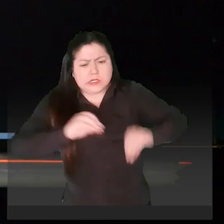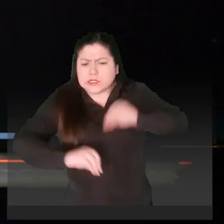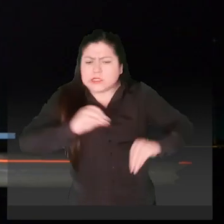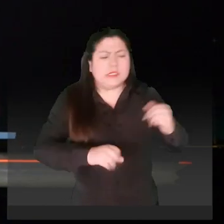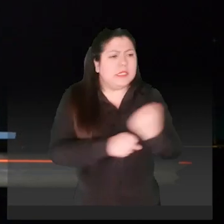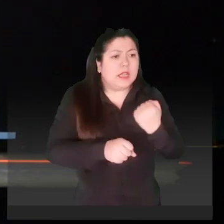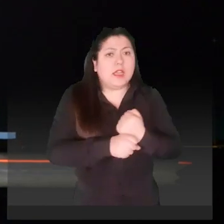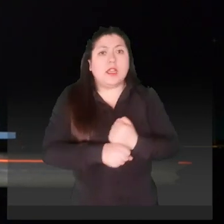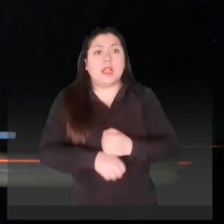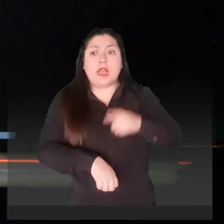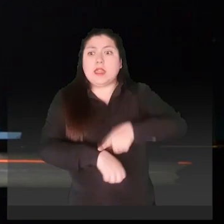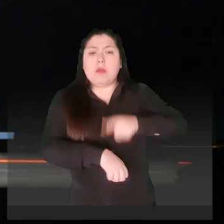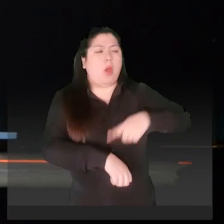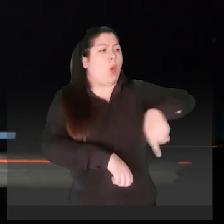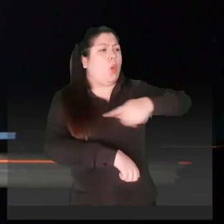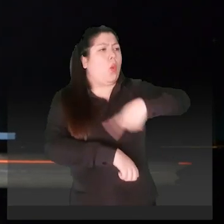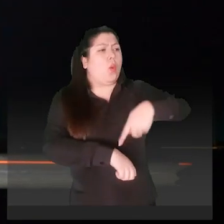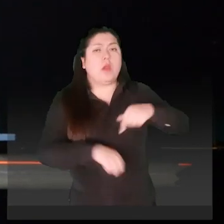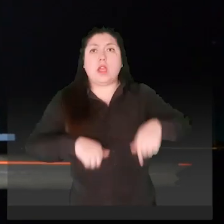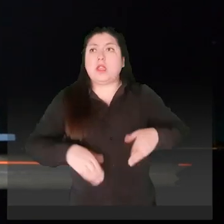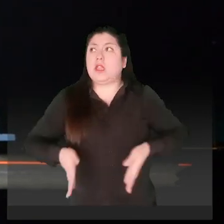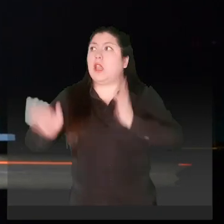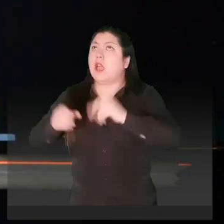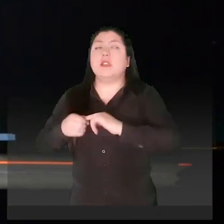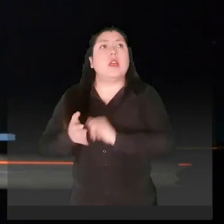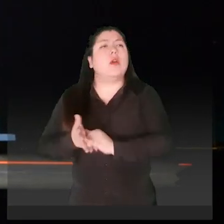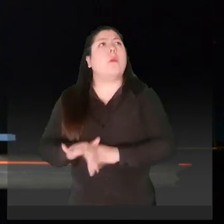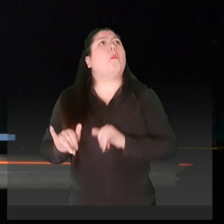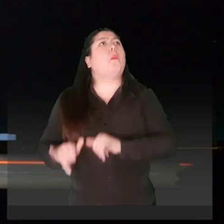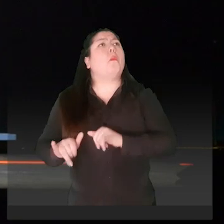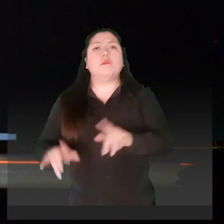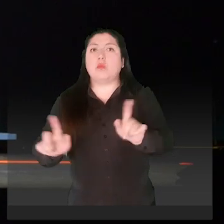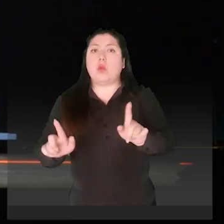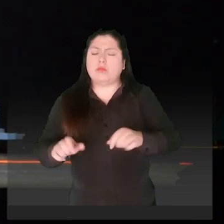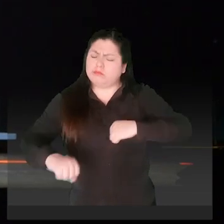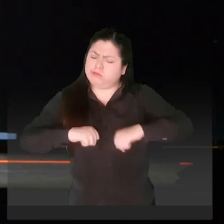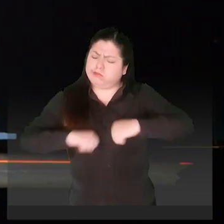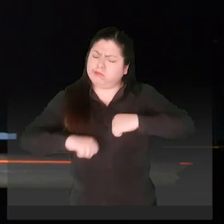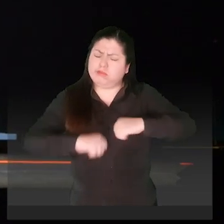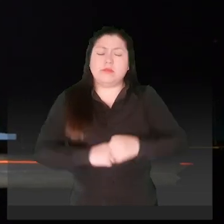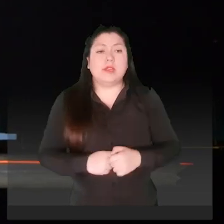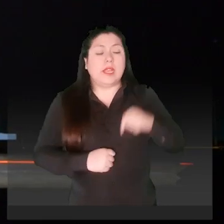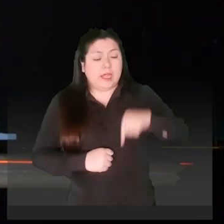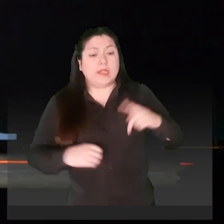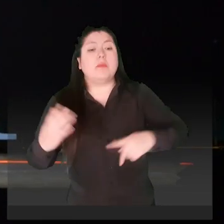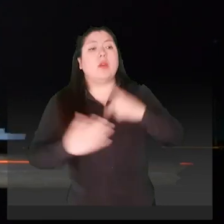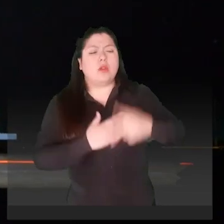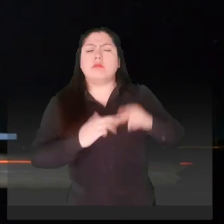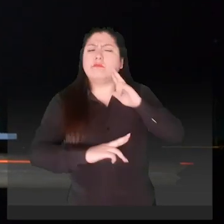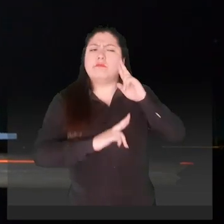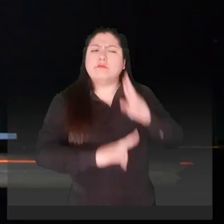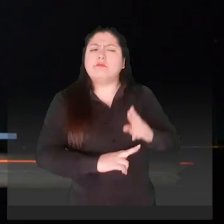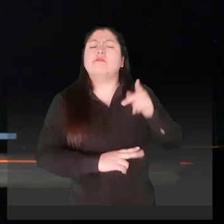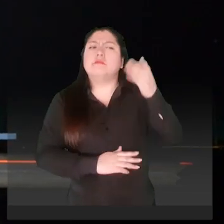y la registraduría no paró. Este proyecto que se hace realidad por un reconocimiento especial al presidente Iván